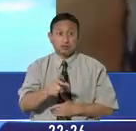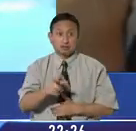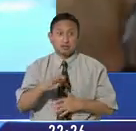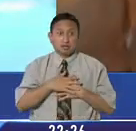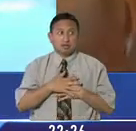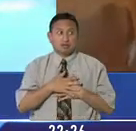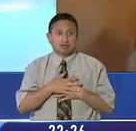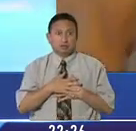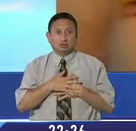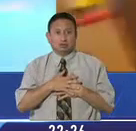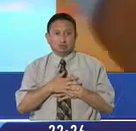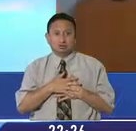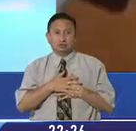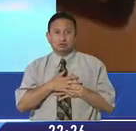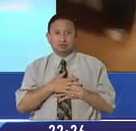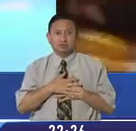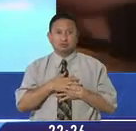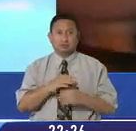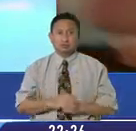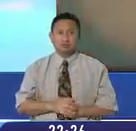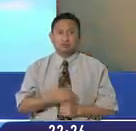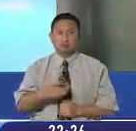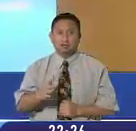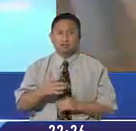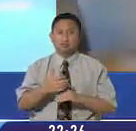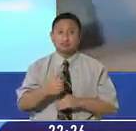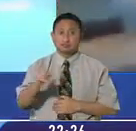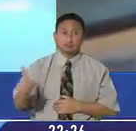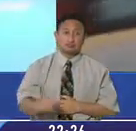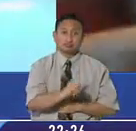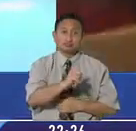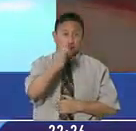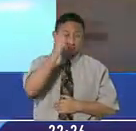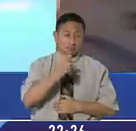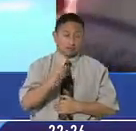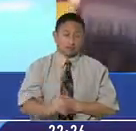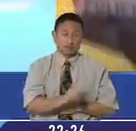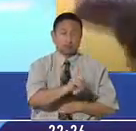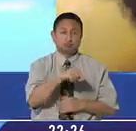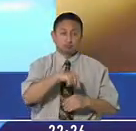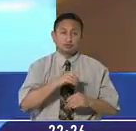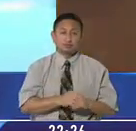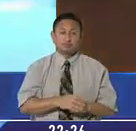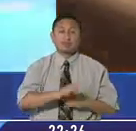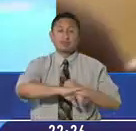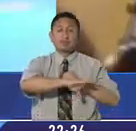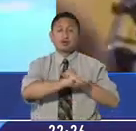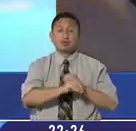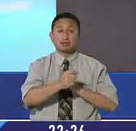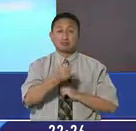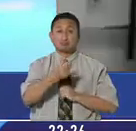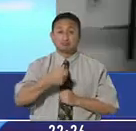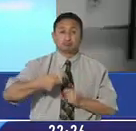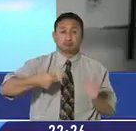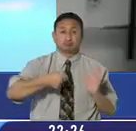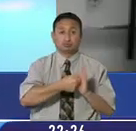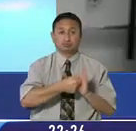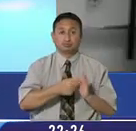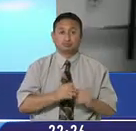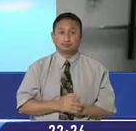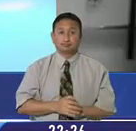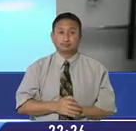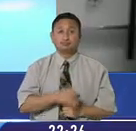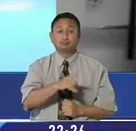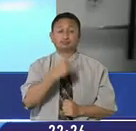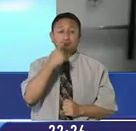nervios regresen a la calma. Fue puesto a órdenes de la fiscalía bajo el delito de robo y tentativa. Mientras tanto,